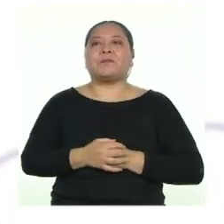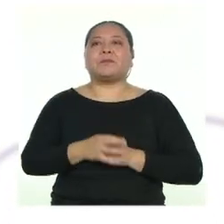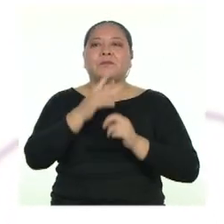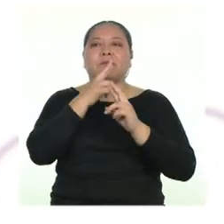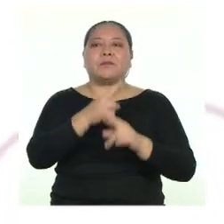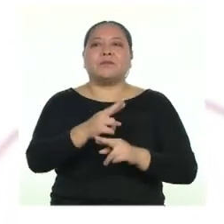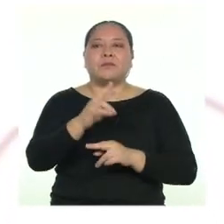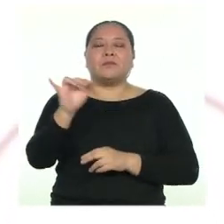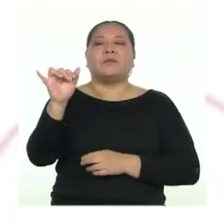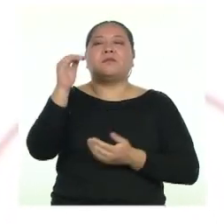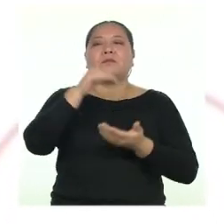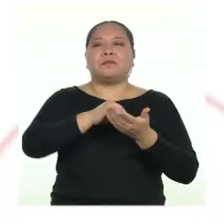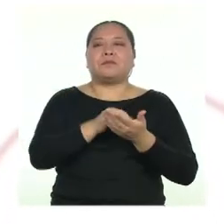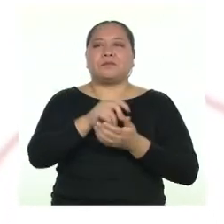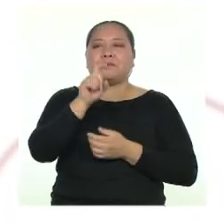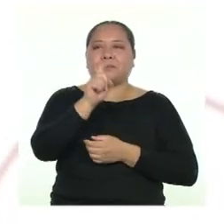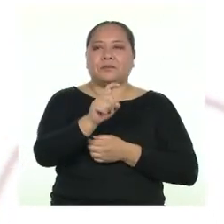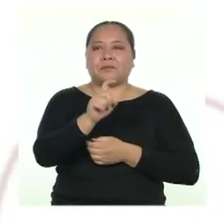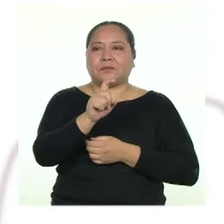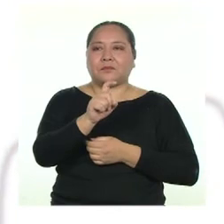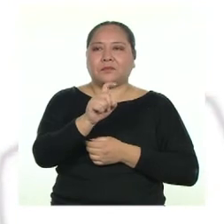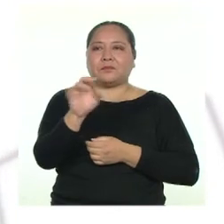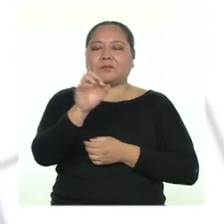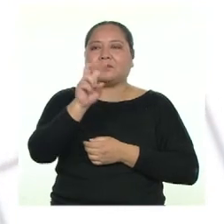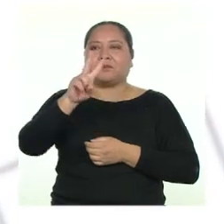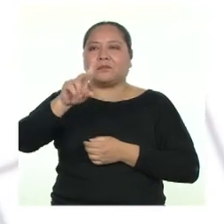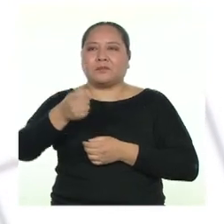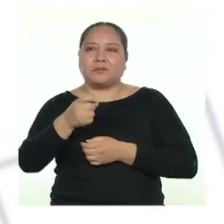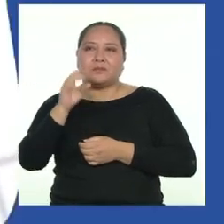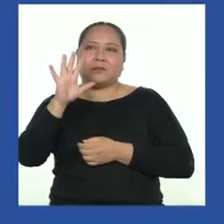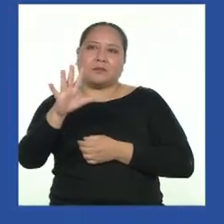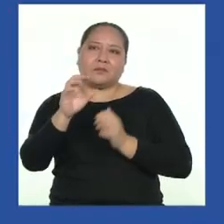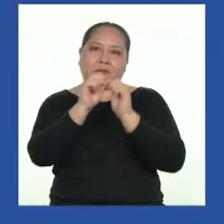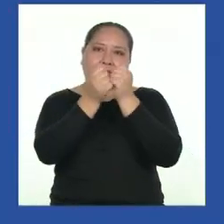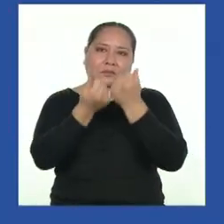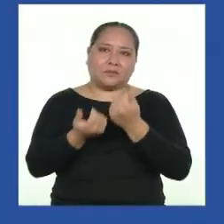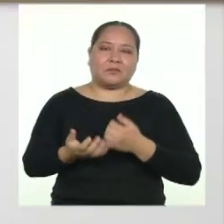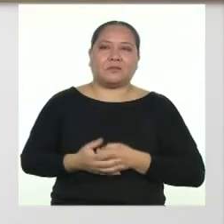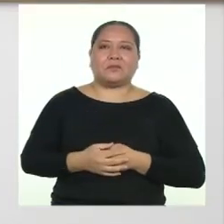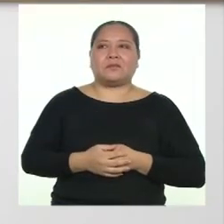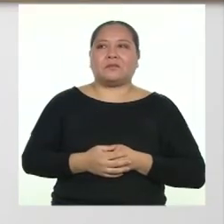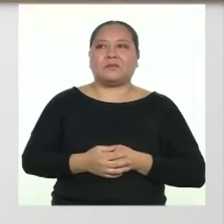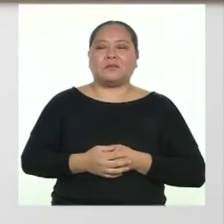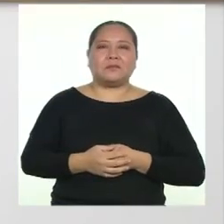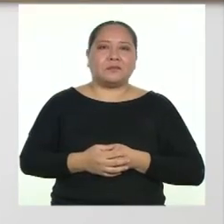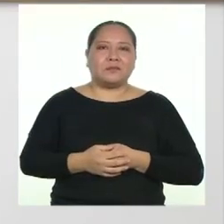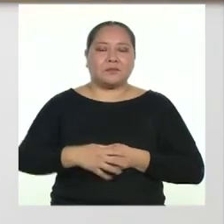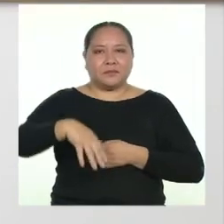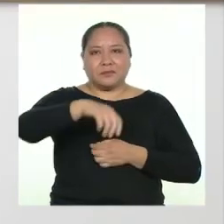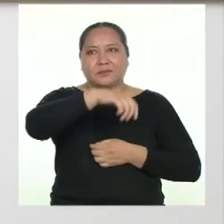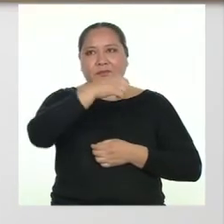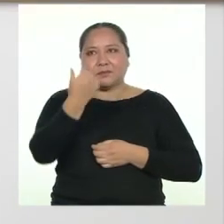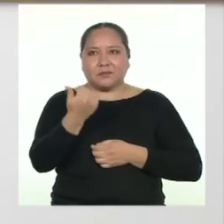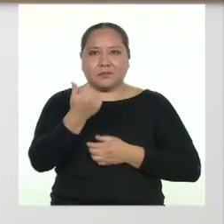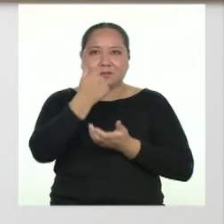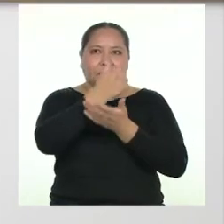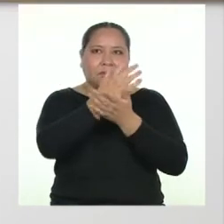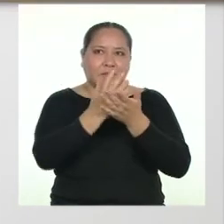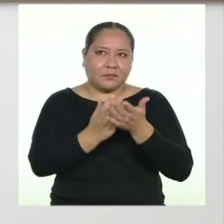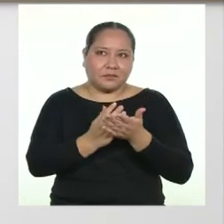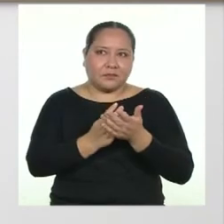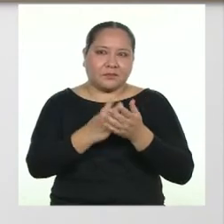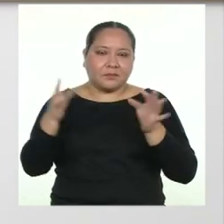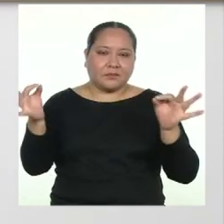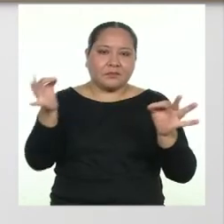que x equivale a 2,5 panes. El siguiente y último paso